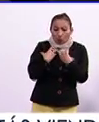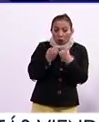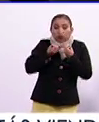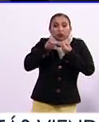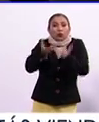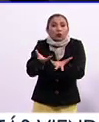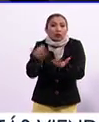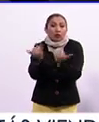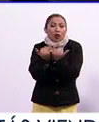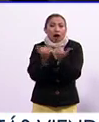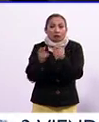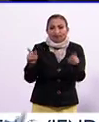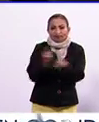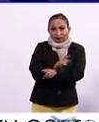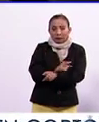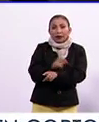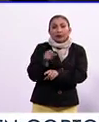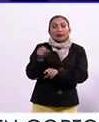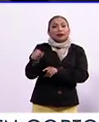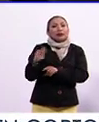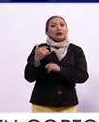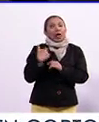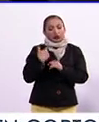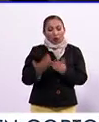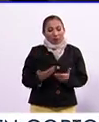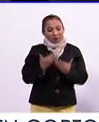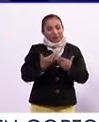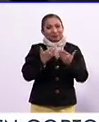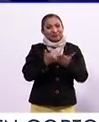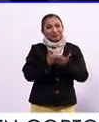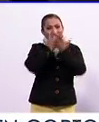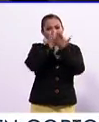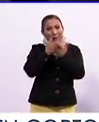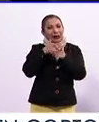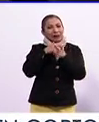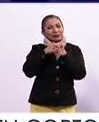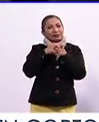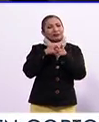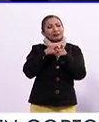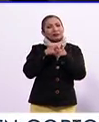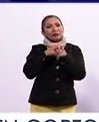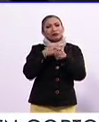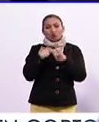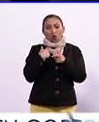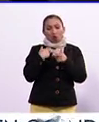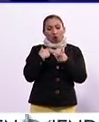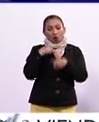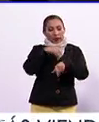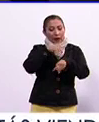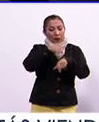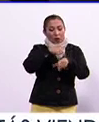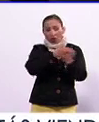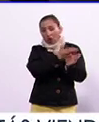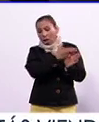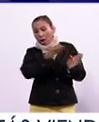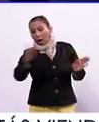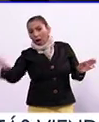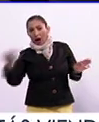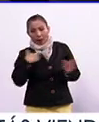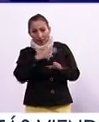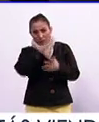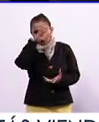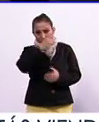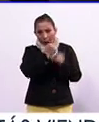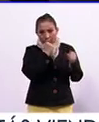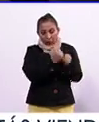sobre todo lo que me ha impulsado mucho a seguir es que yo no soy de tiempo completo en la mayoría de